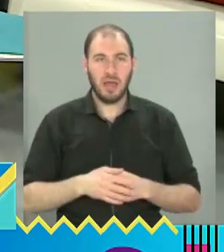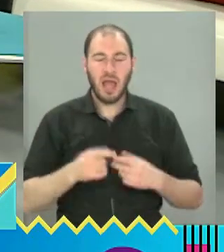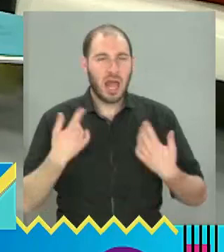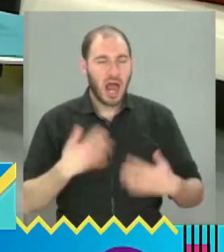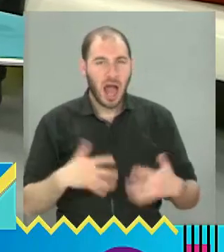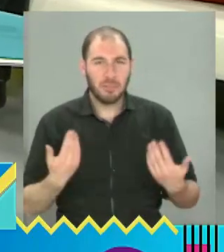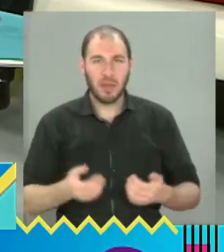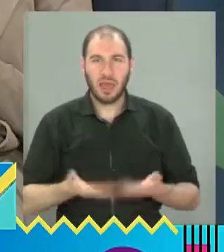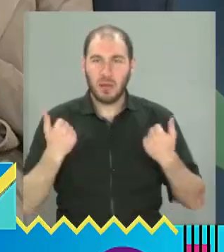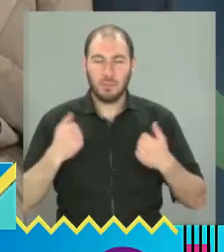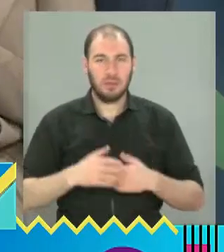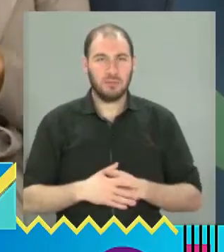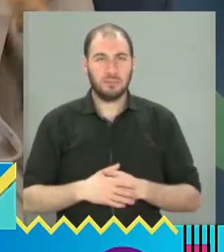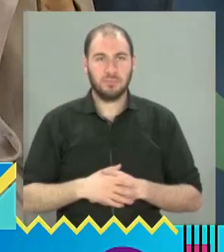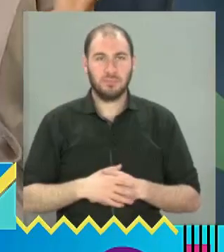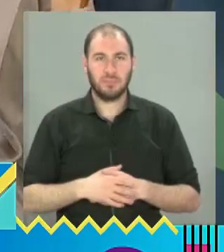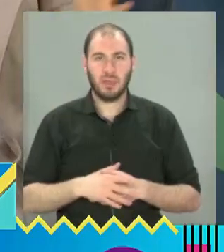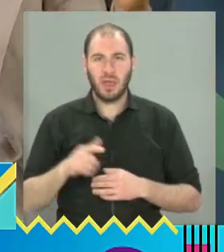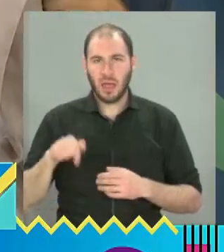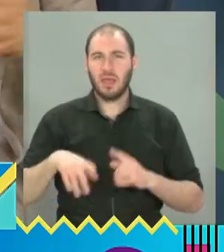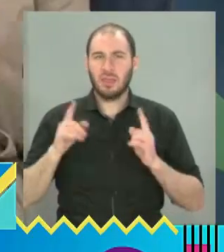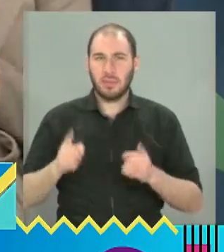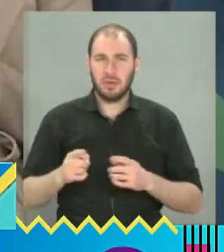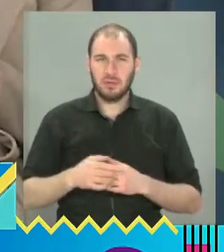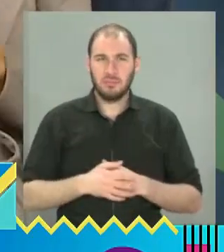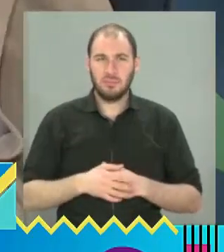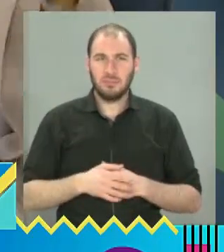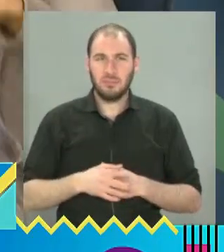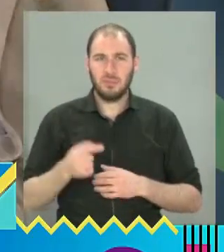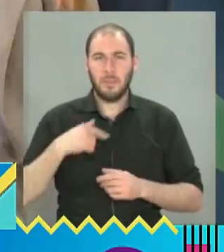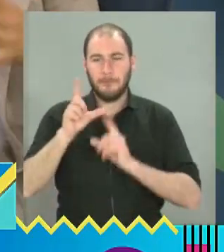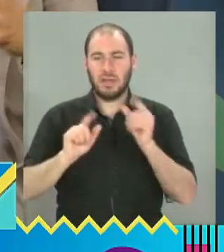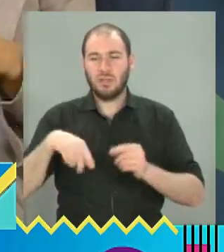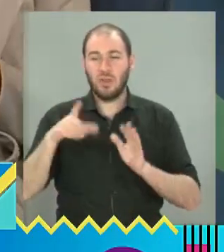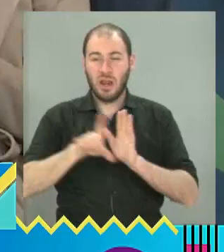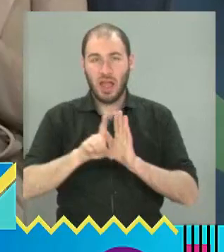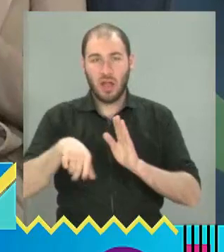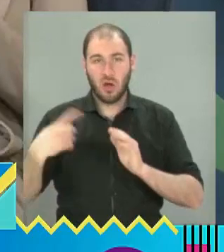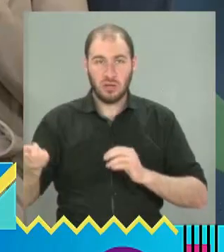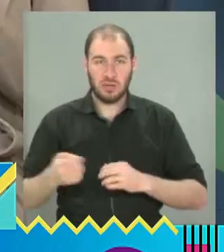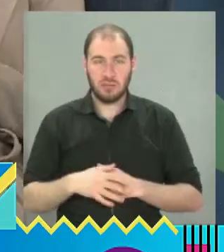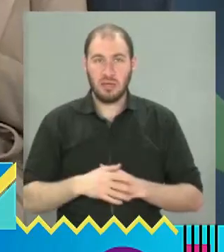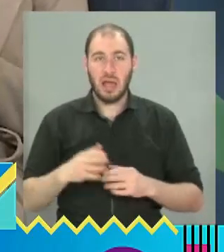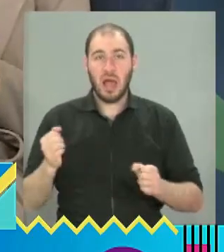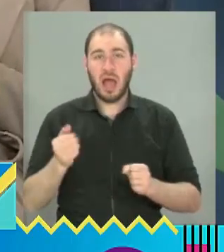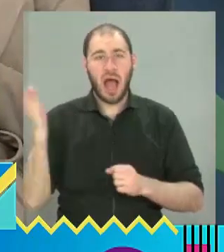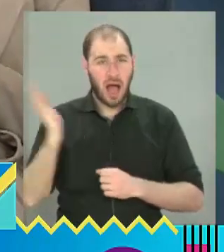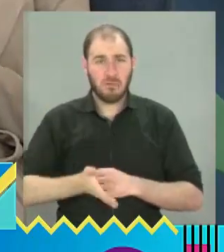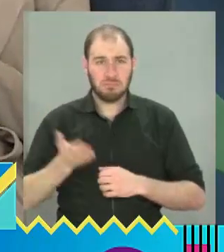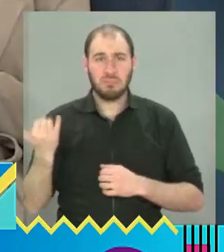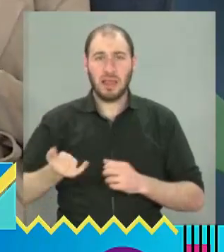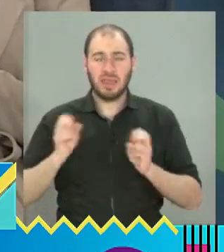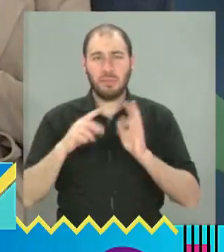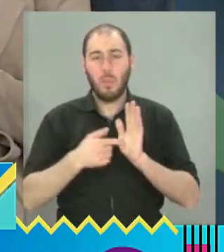una... un poco esto también de cubrir... en otros países, en otras legislaciones y demás, está sancionado, o sea, el tema